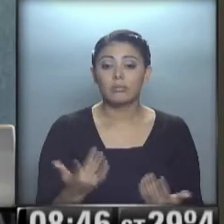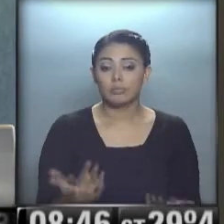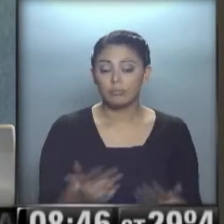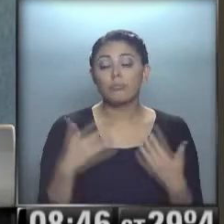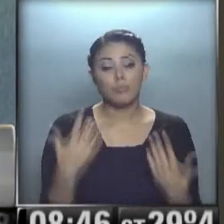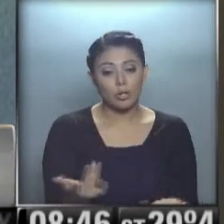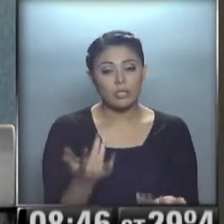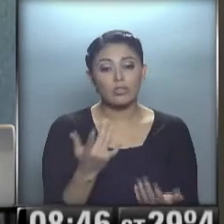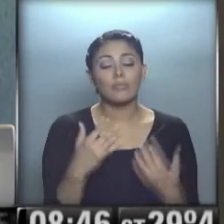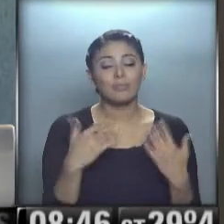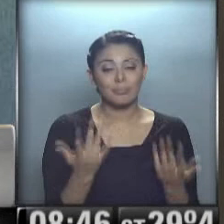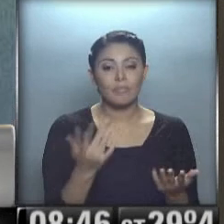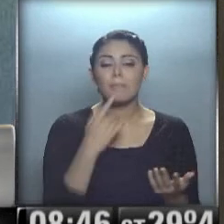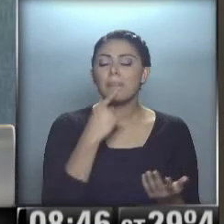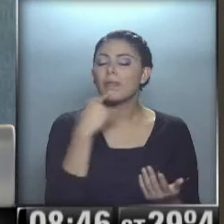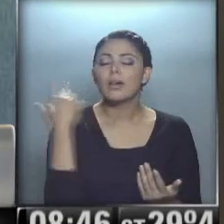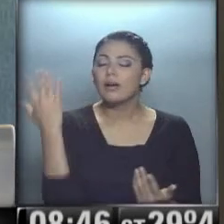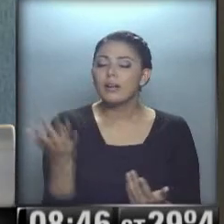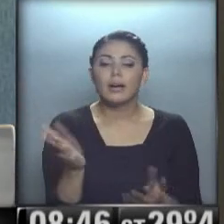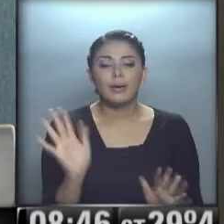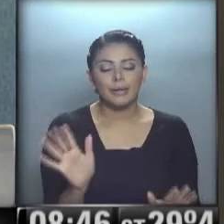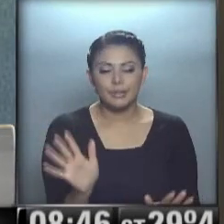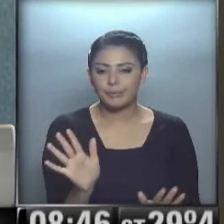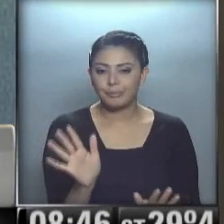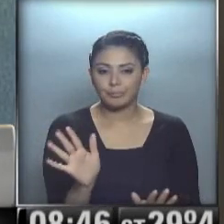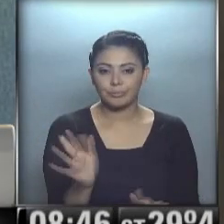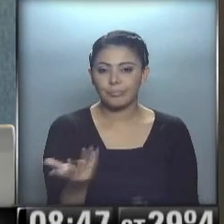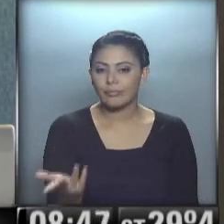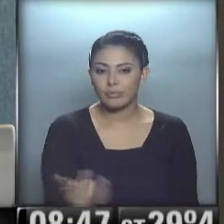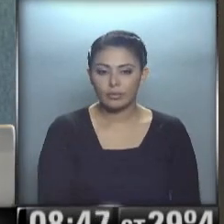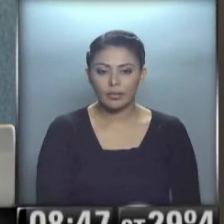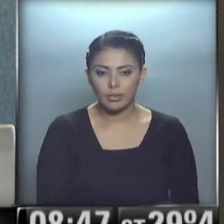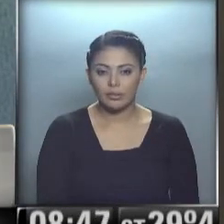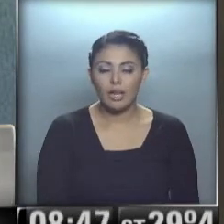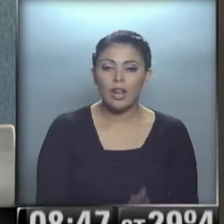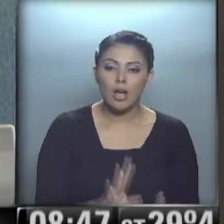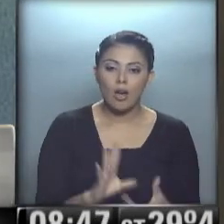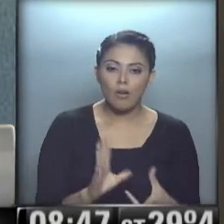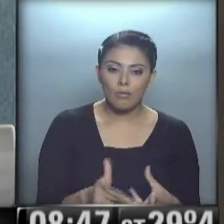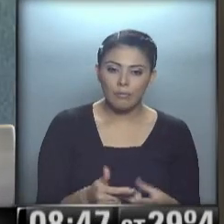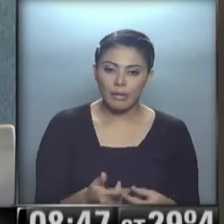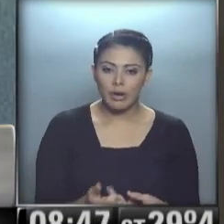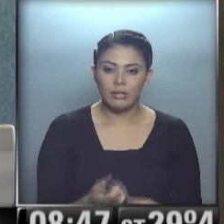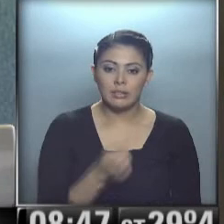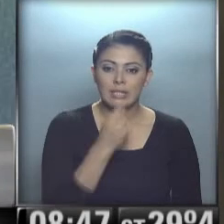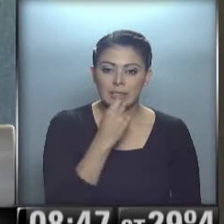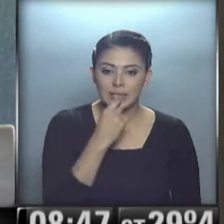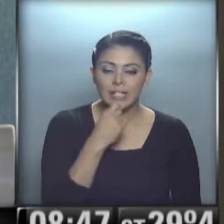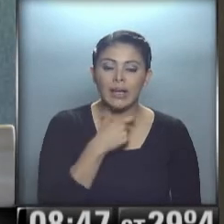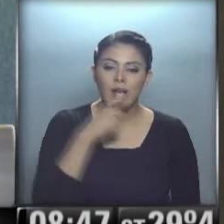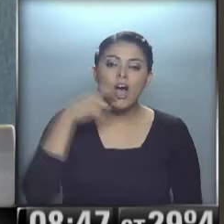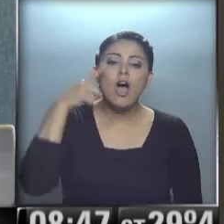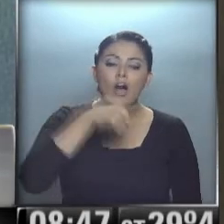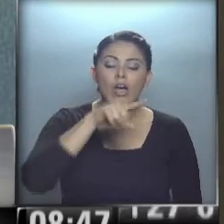Por eso, ahí, o sea, se están... A ver, tampoco el método es razonable tratar de perjudicar